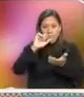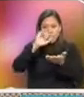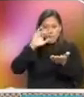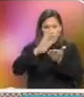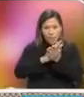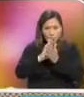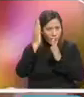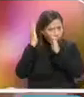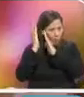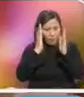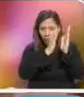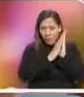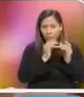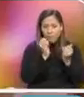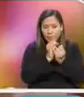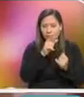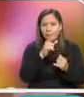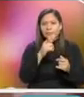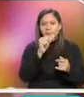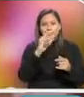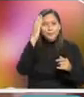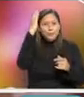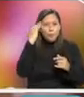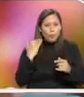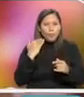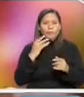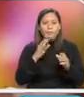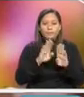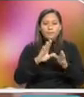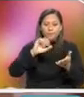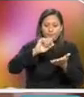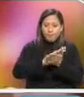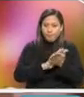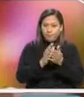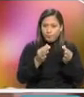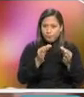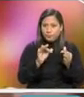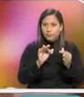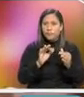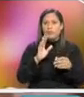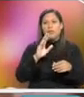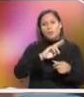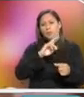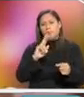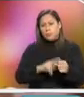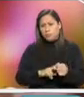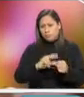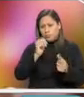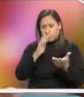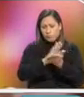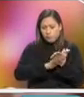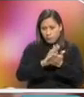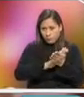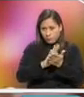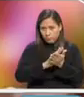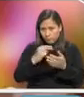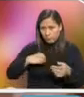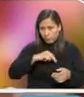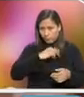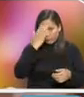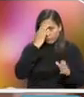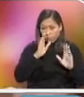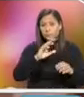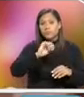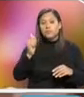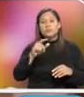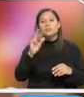disciplina, tenemos algunos que son disciplinantes, que es una textura más gruesa, unos normales, que es la textura de óleo que conocemos normalmente, y